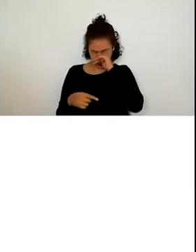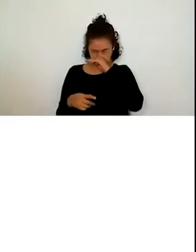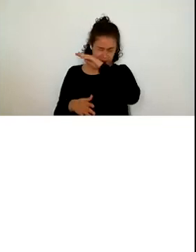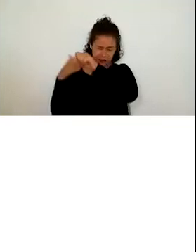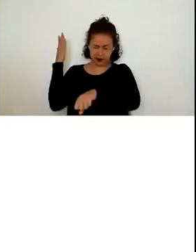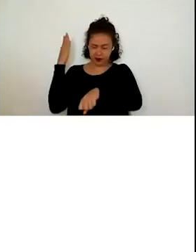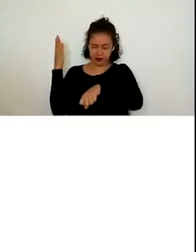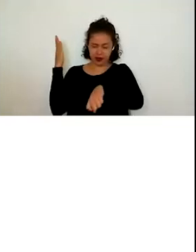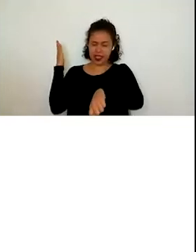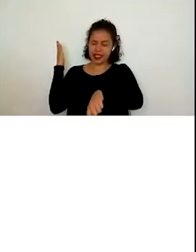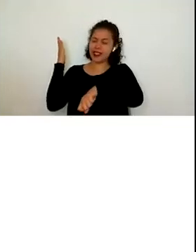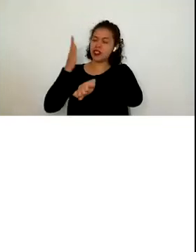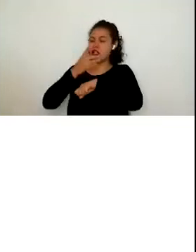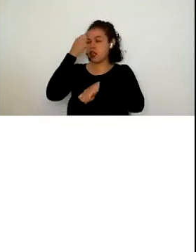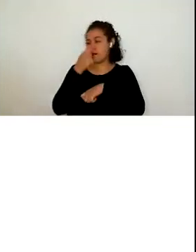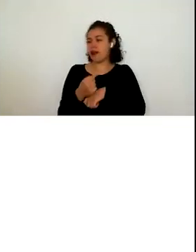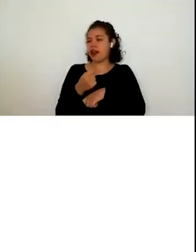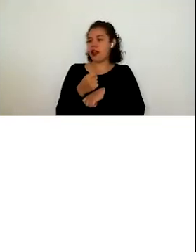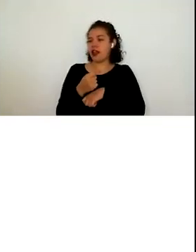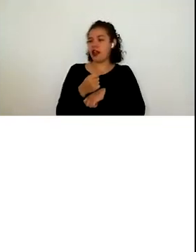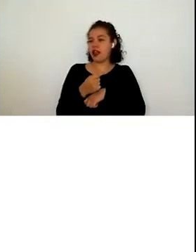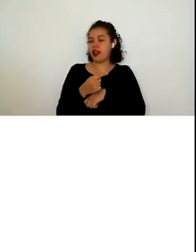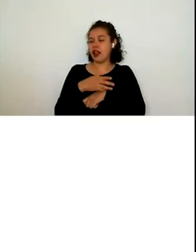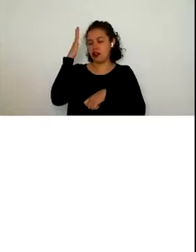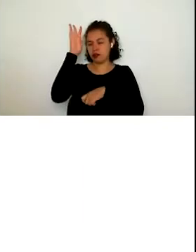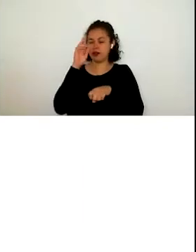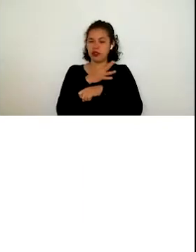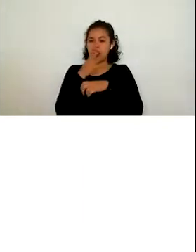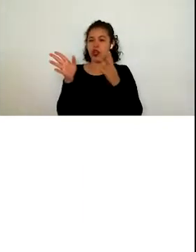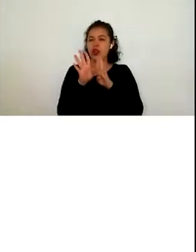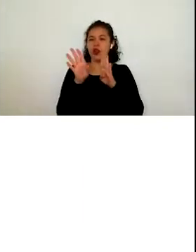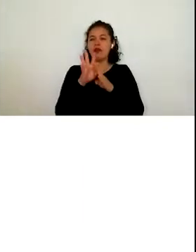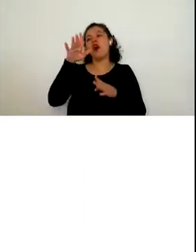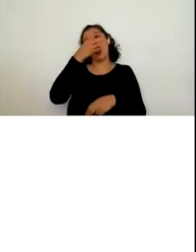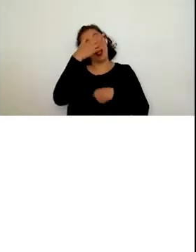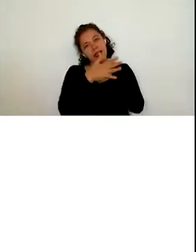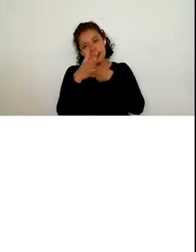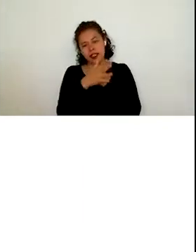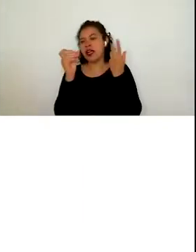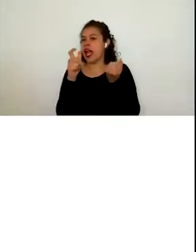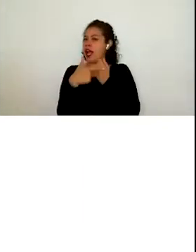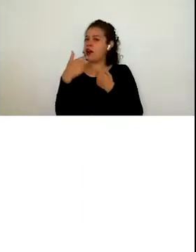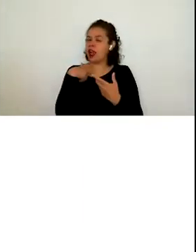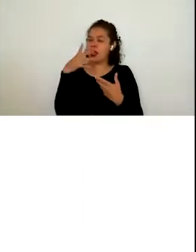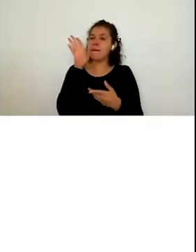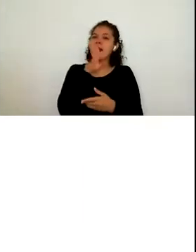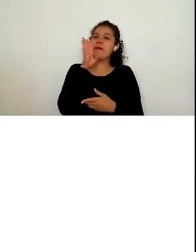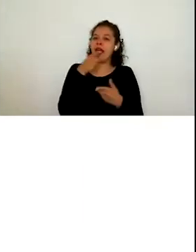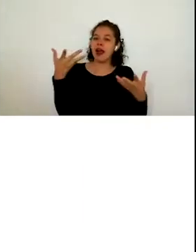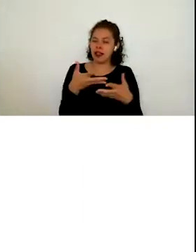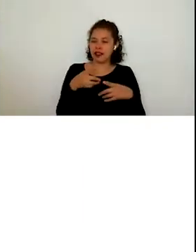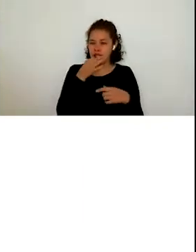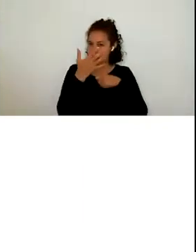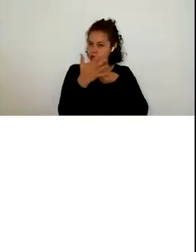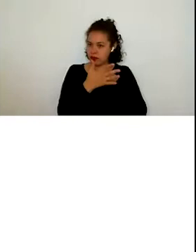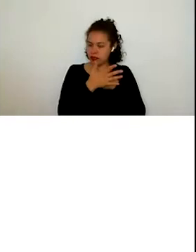a los patronos, cuando sea el caso de que no estén cumpliendo con sus obligaciones y que no sea una